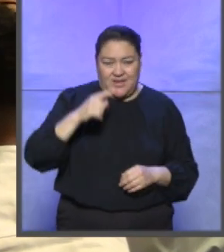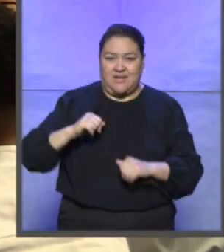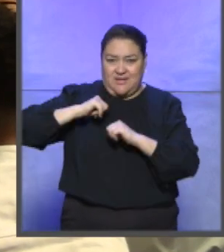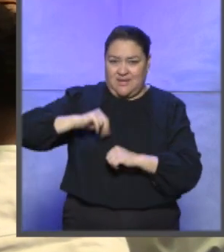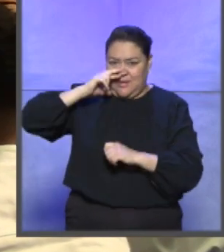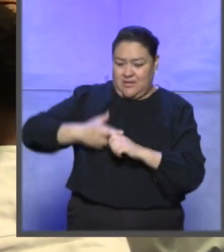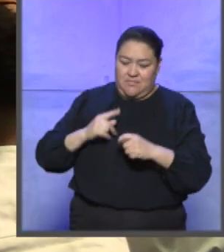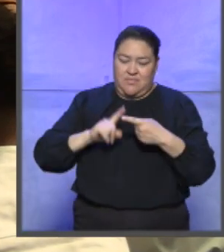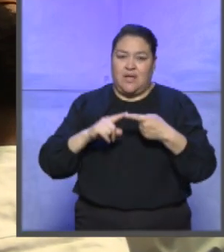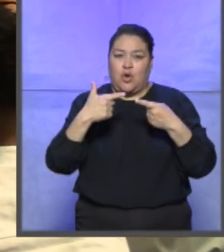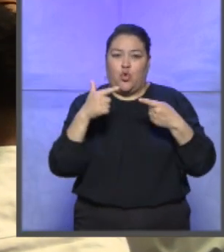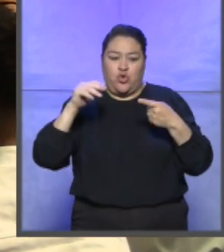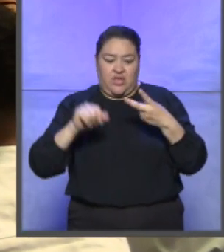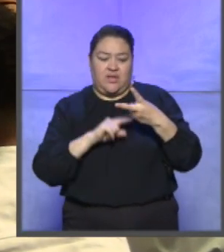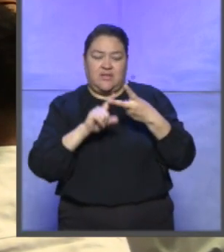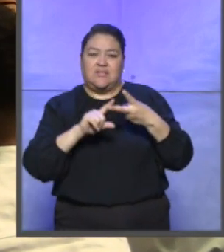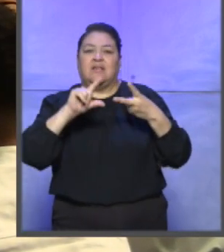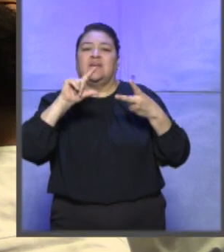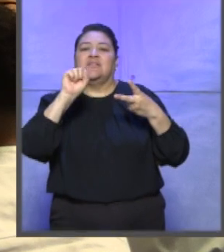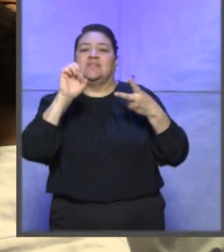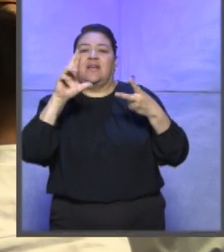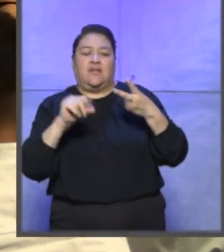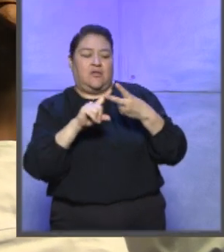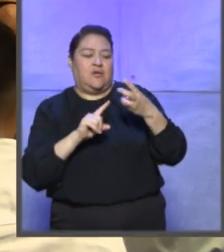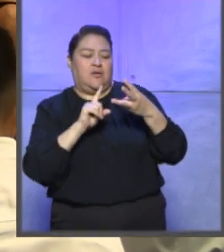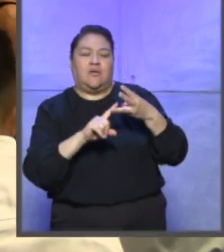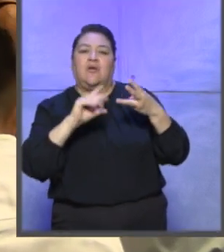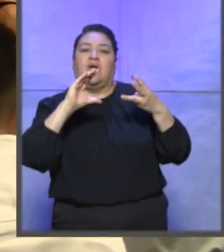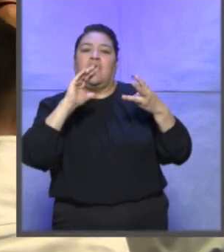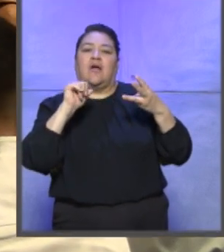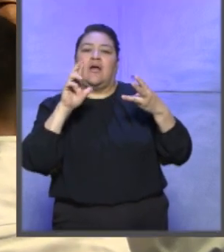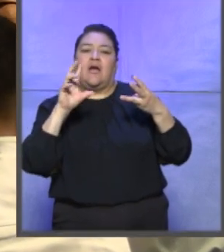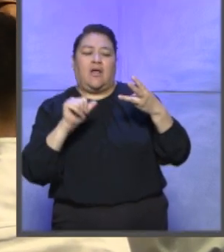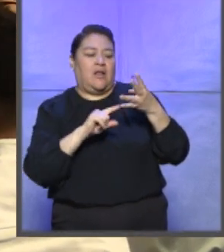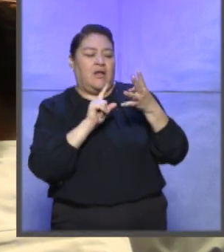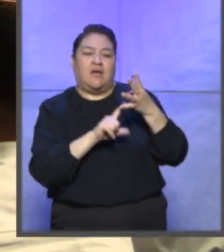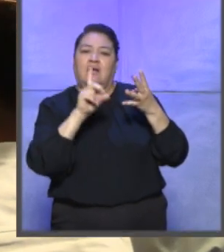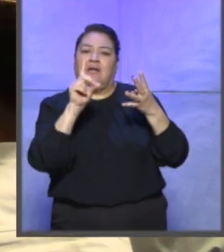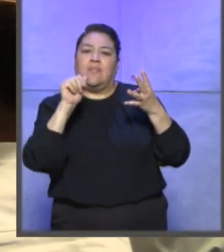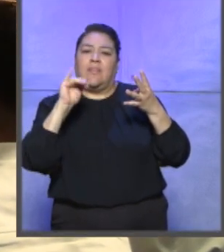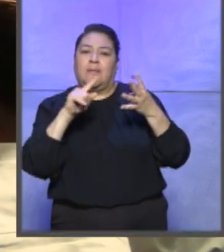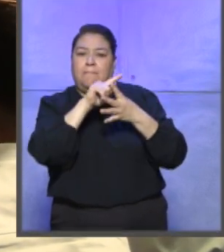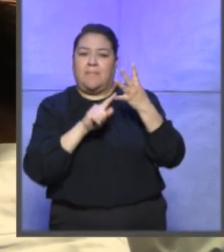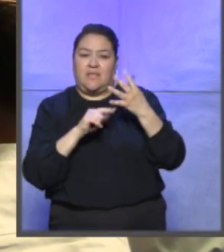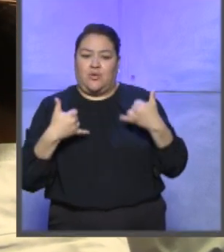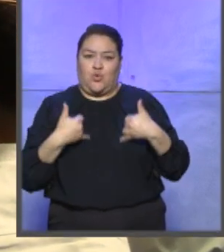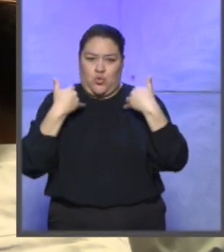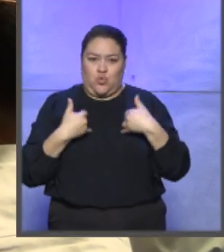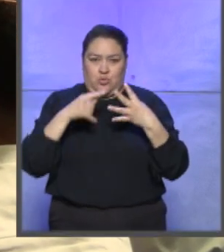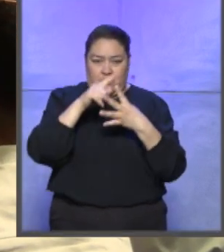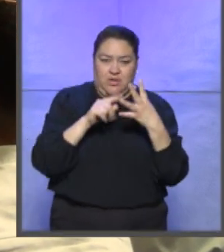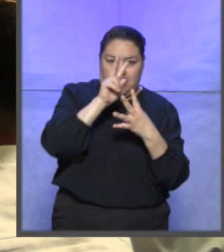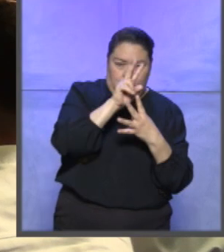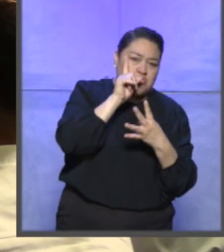Hernández Gutiérrez, Eduardo Enrique Cerino Victoria, Carla Asensio Villarreal y Damián Sánchez Cantoral, dos jóvenes